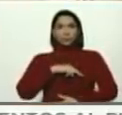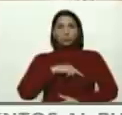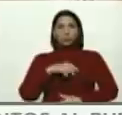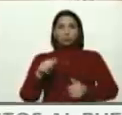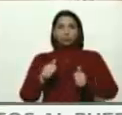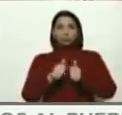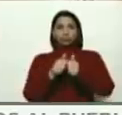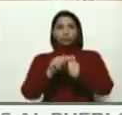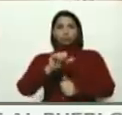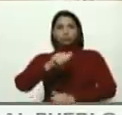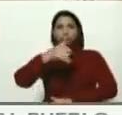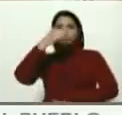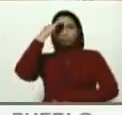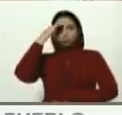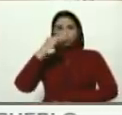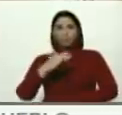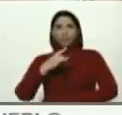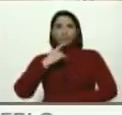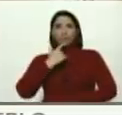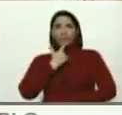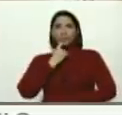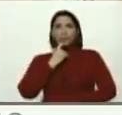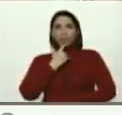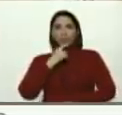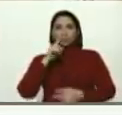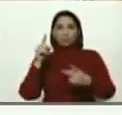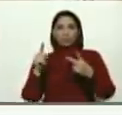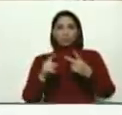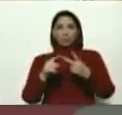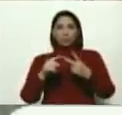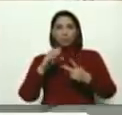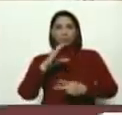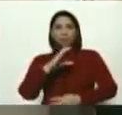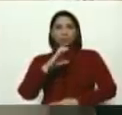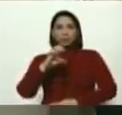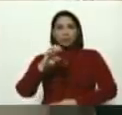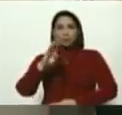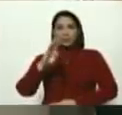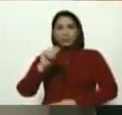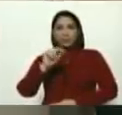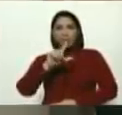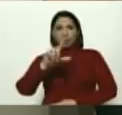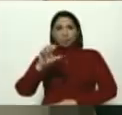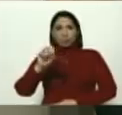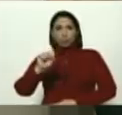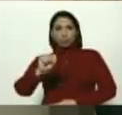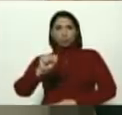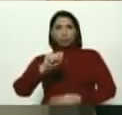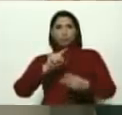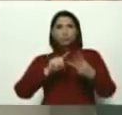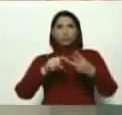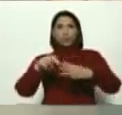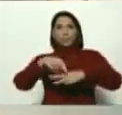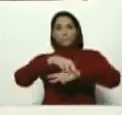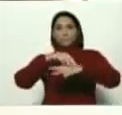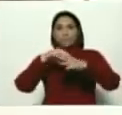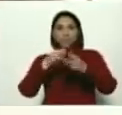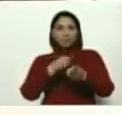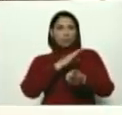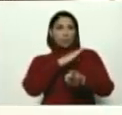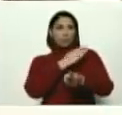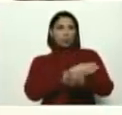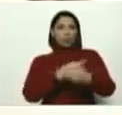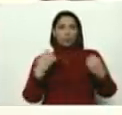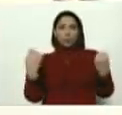acompaña el general en jefe, Padrino López, el almirante en jefe, Remigio Ceballos, el ministro del Poder Popular para la